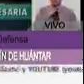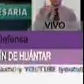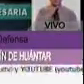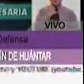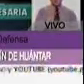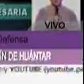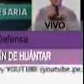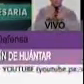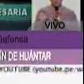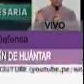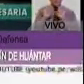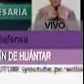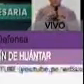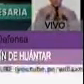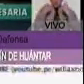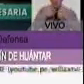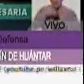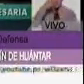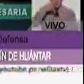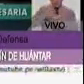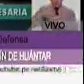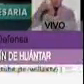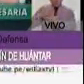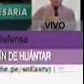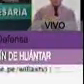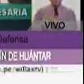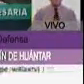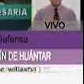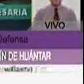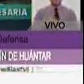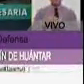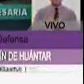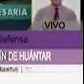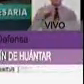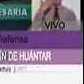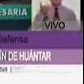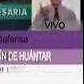el mismo objetivo. Y finalmente,